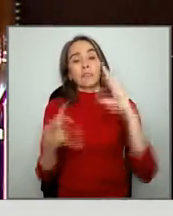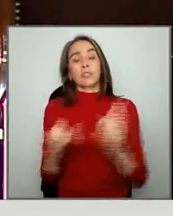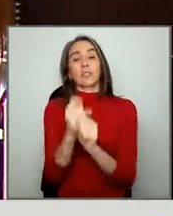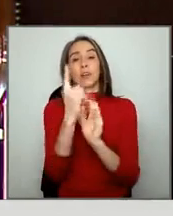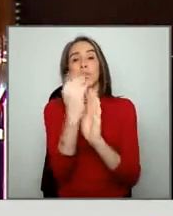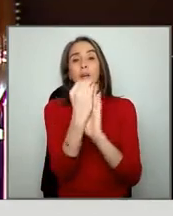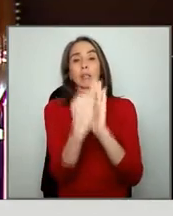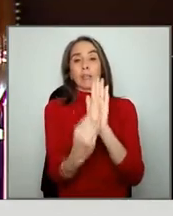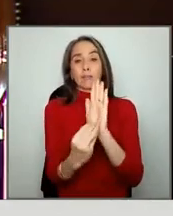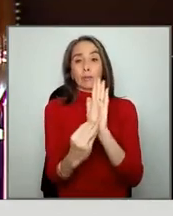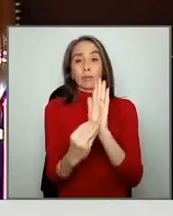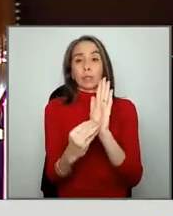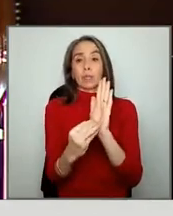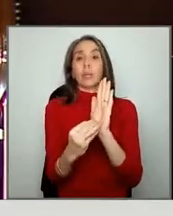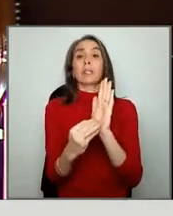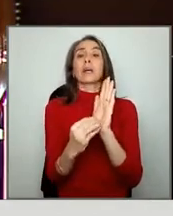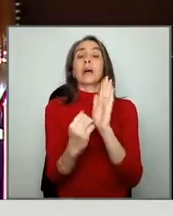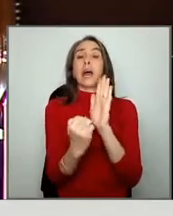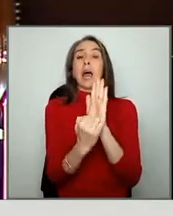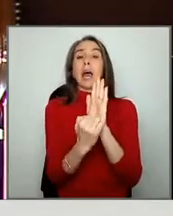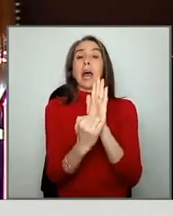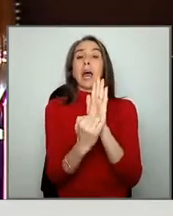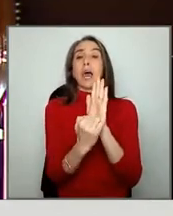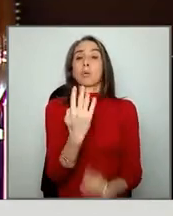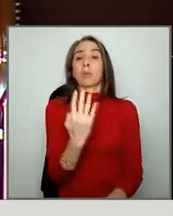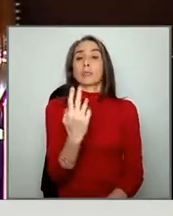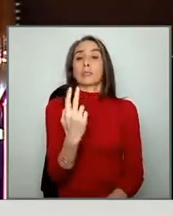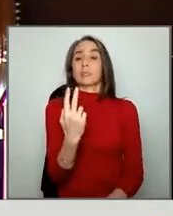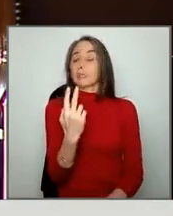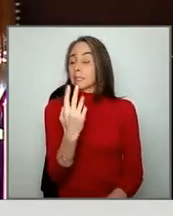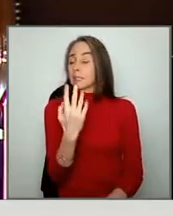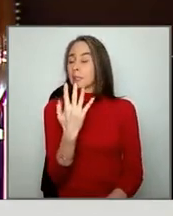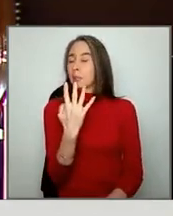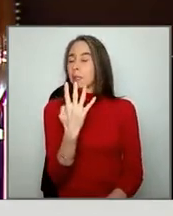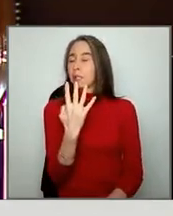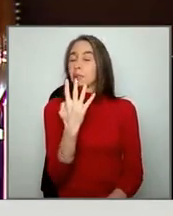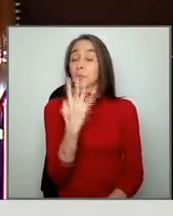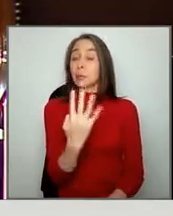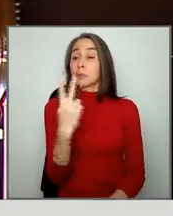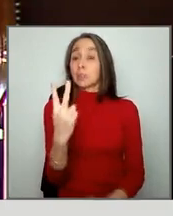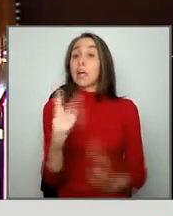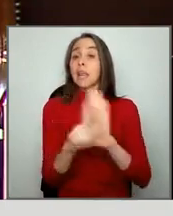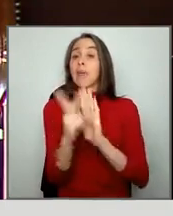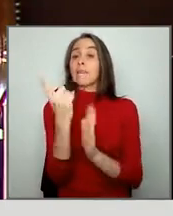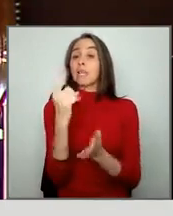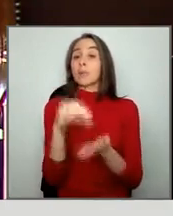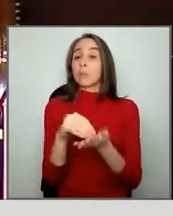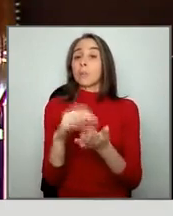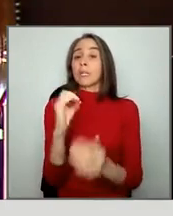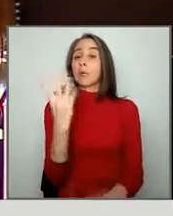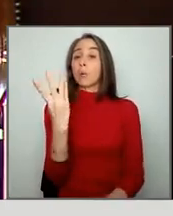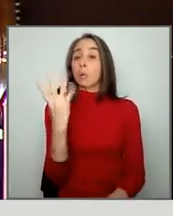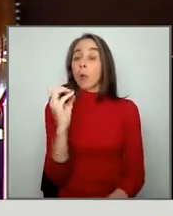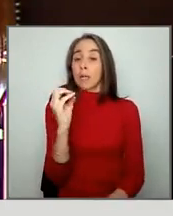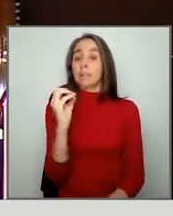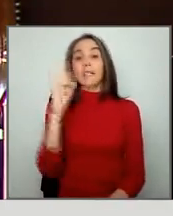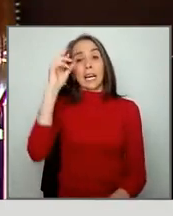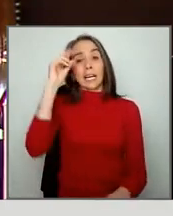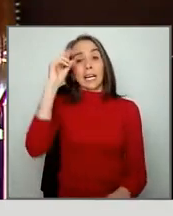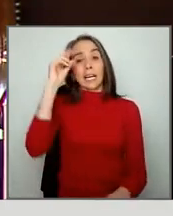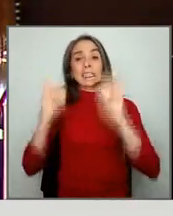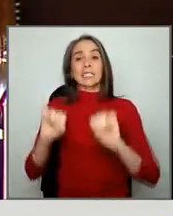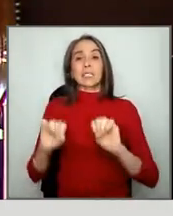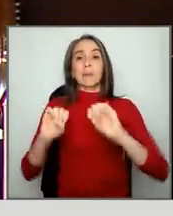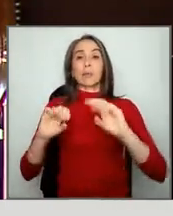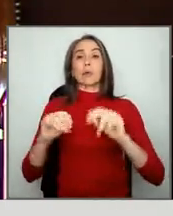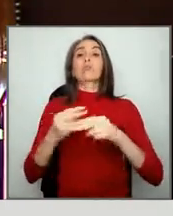interpreta el artículo cuadragésimo segundo transitorio de la ley número 21.040 que crea el sistema de Educación Pública con el objeto de proteger